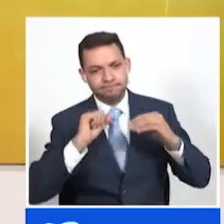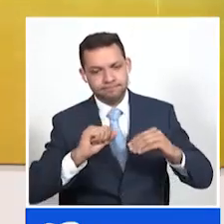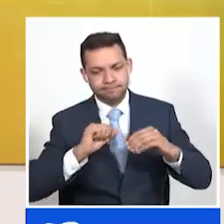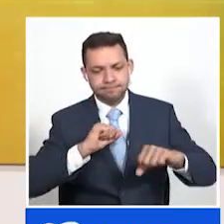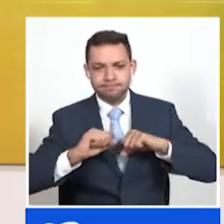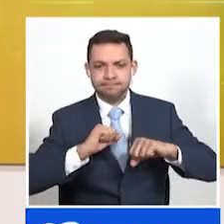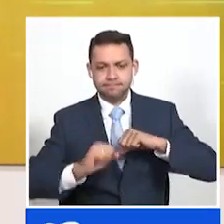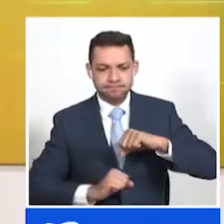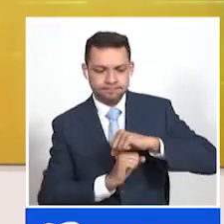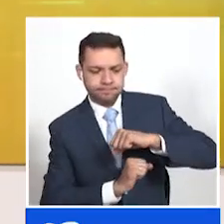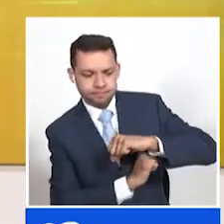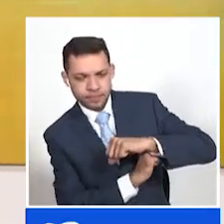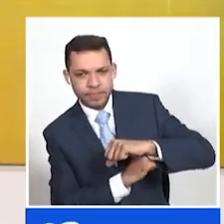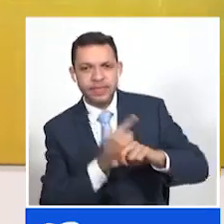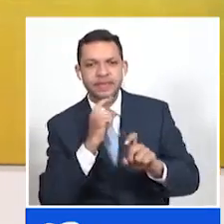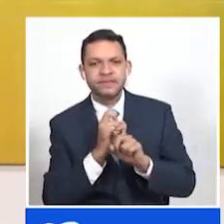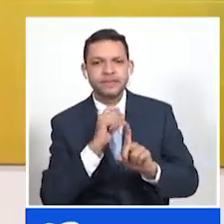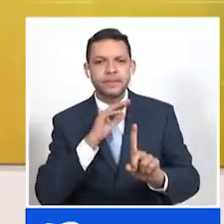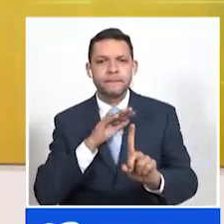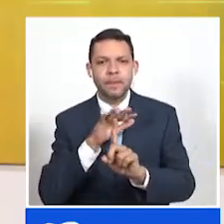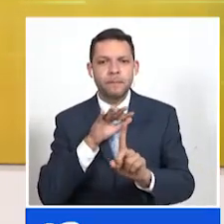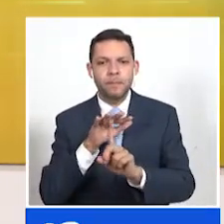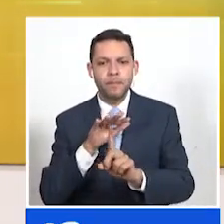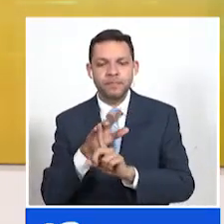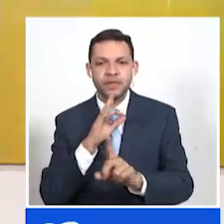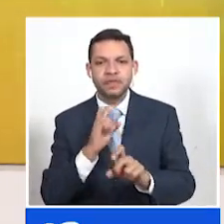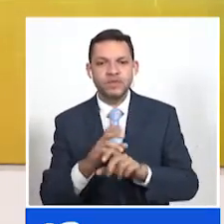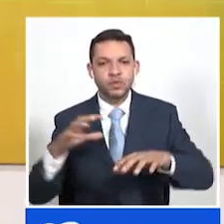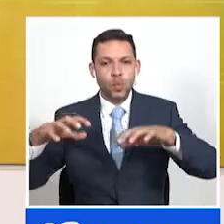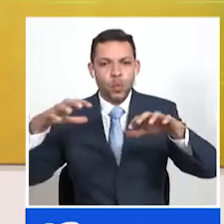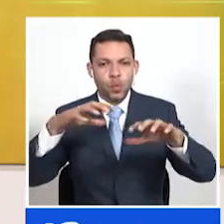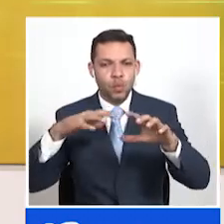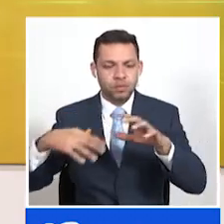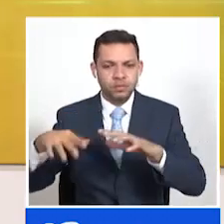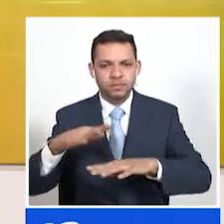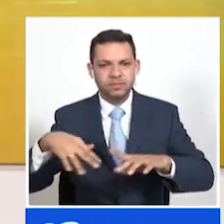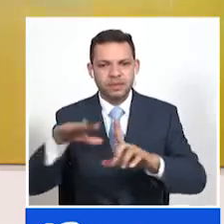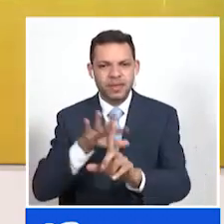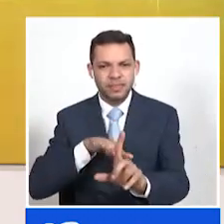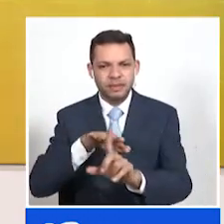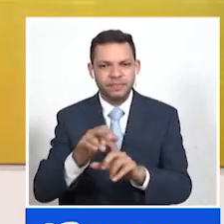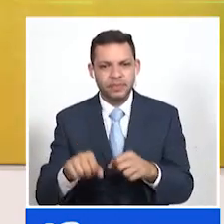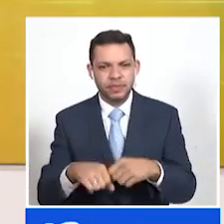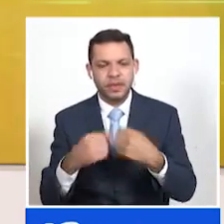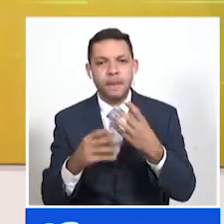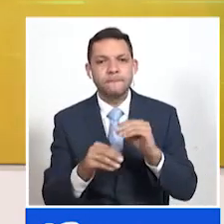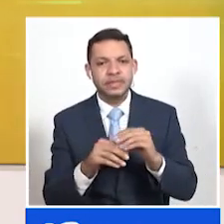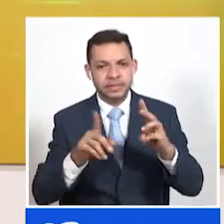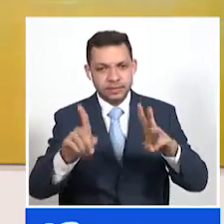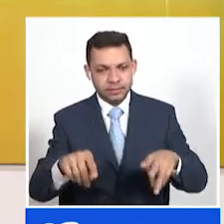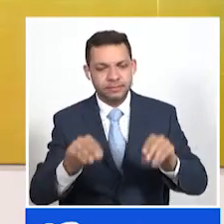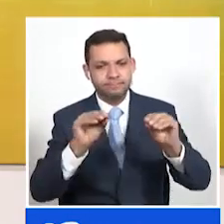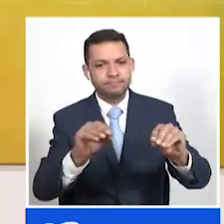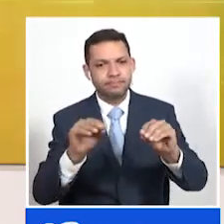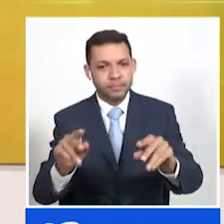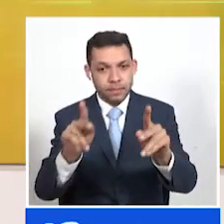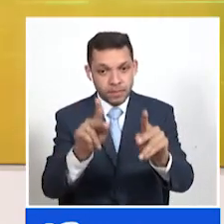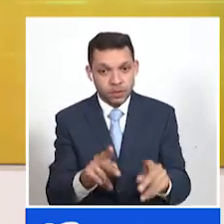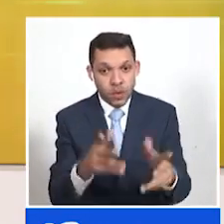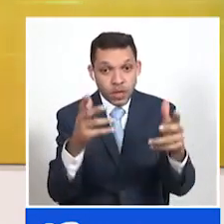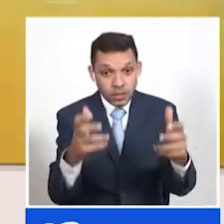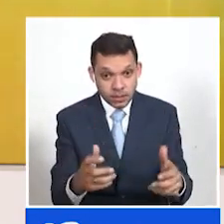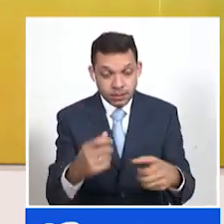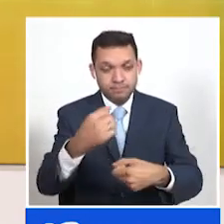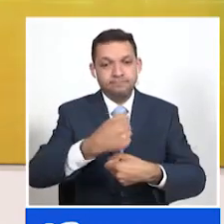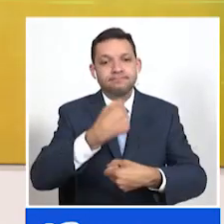momento trabajando por las afectaciones que tienen los cultivos por culpa de las lluvias. Y también destacamos que se hace un llamado a todas las personas que deseen trabajar